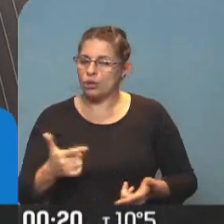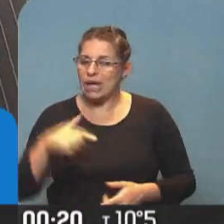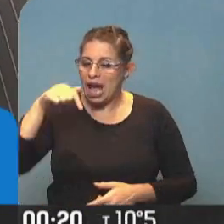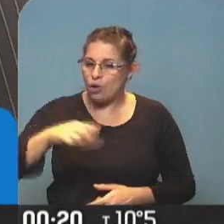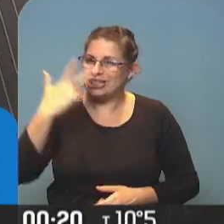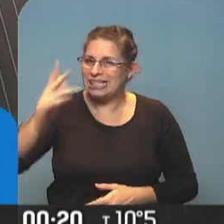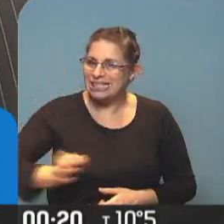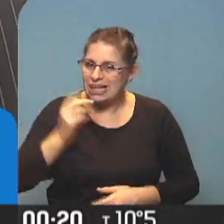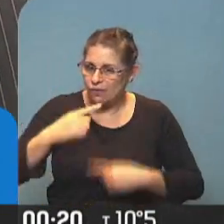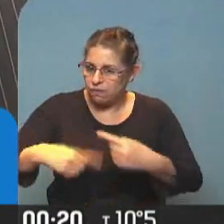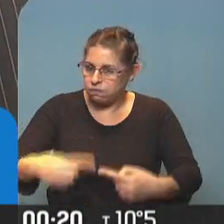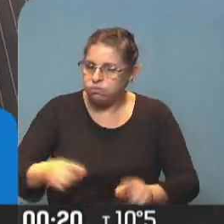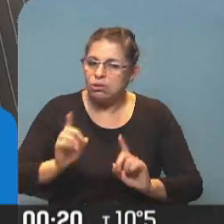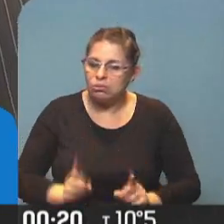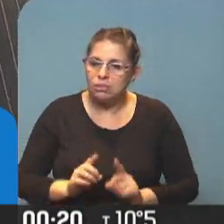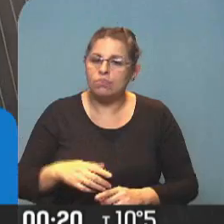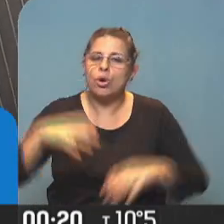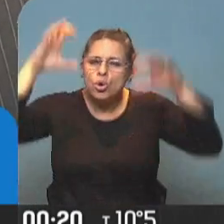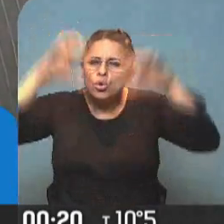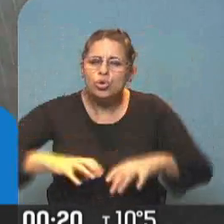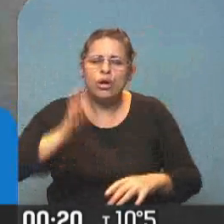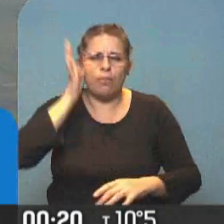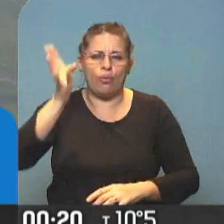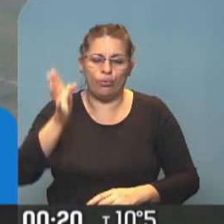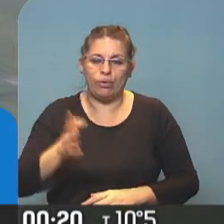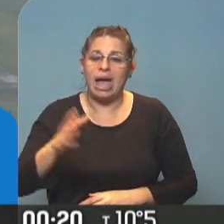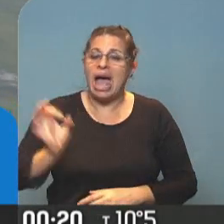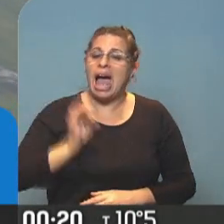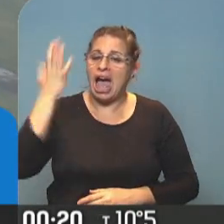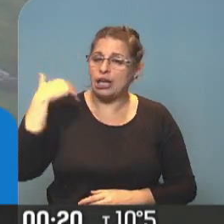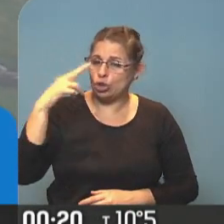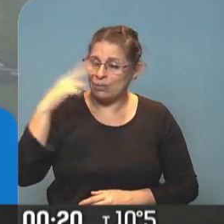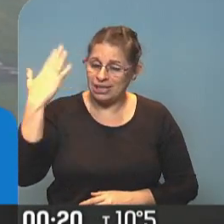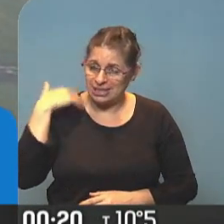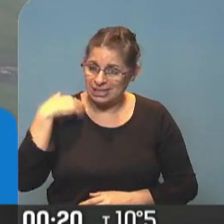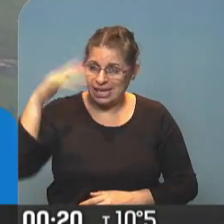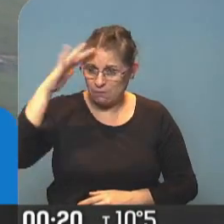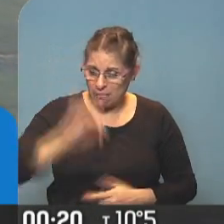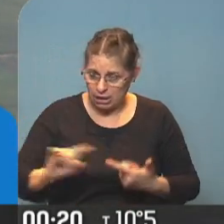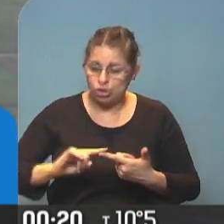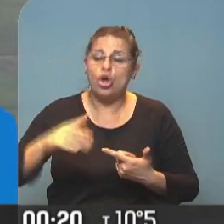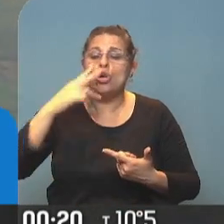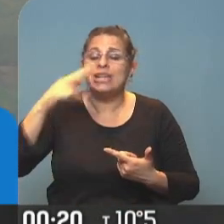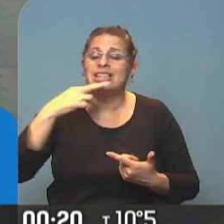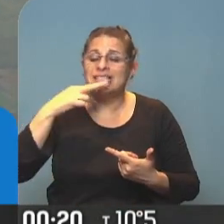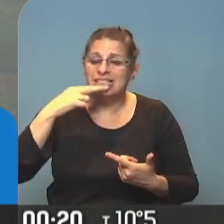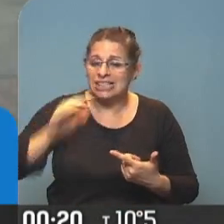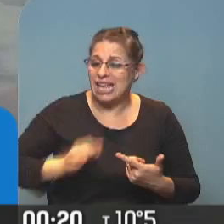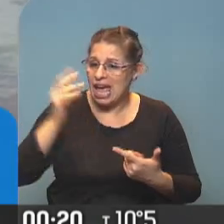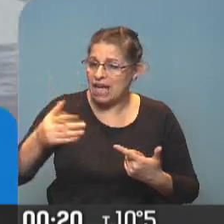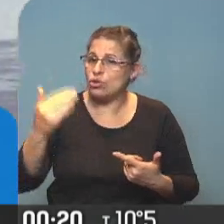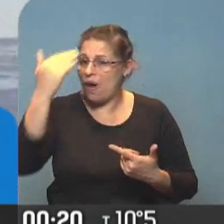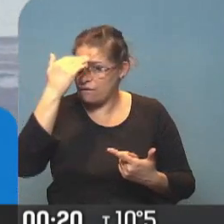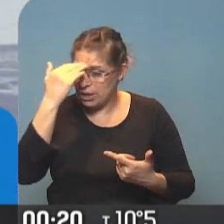año consecutivo que tenemos exceso de lluvias. En el 2016 fue el mes de marzo, en el 2017 este año fue el mes de